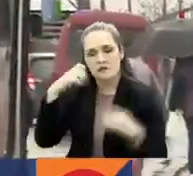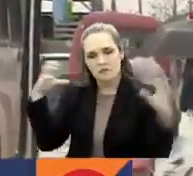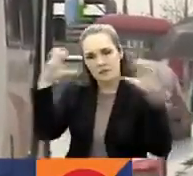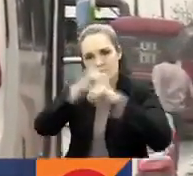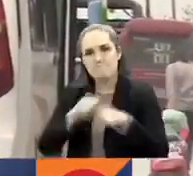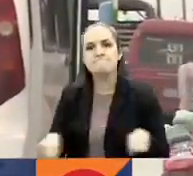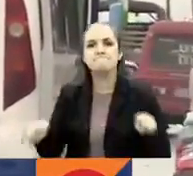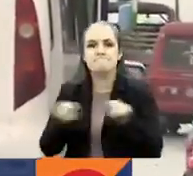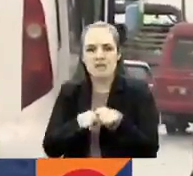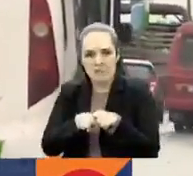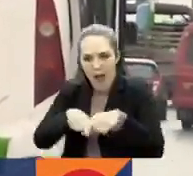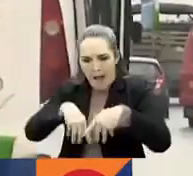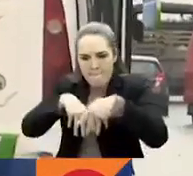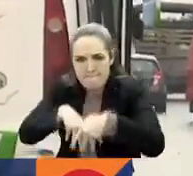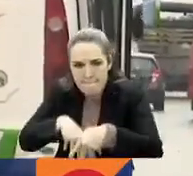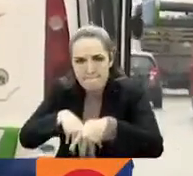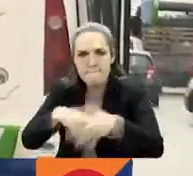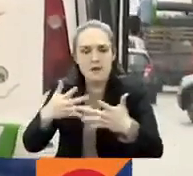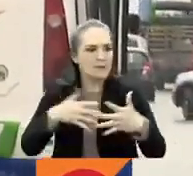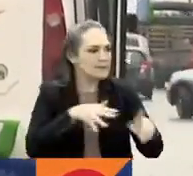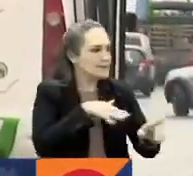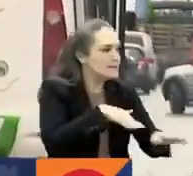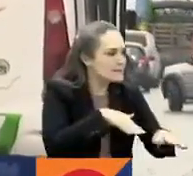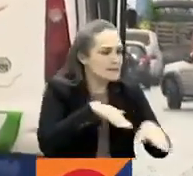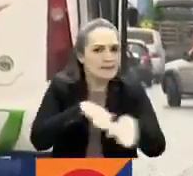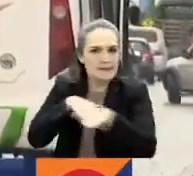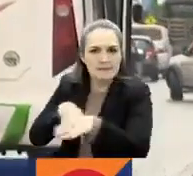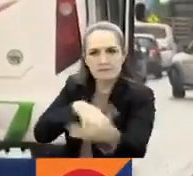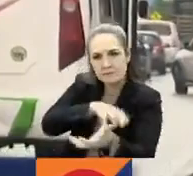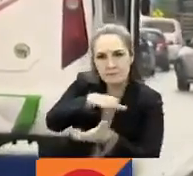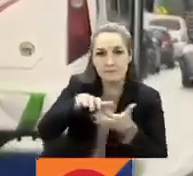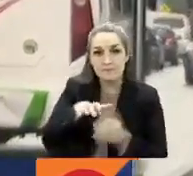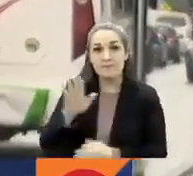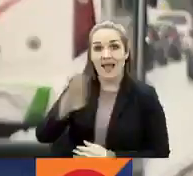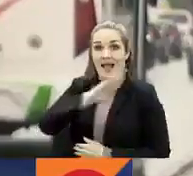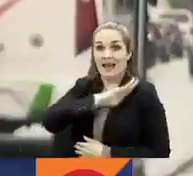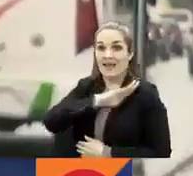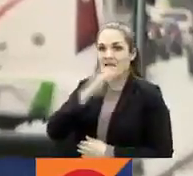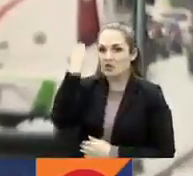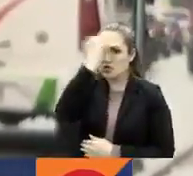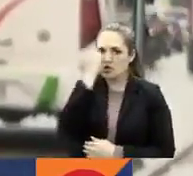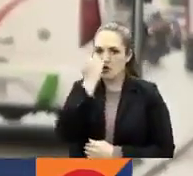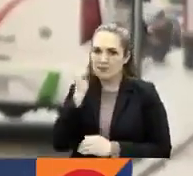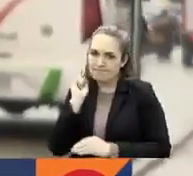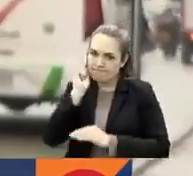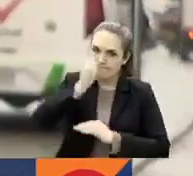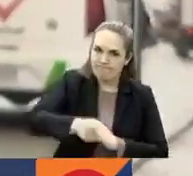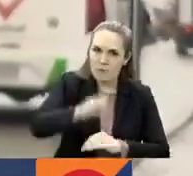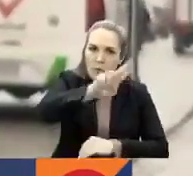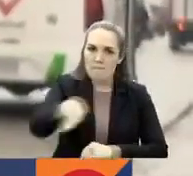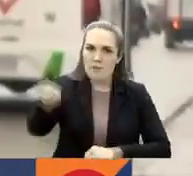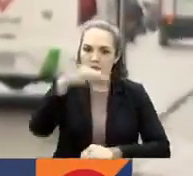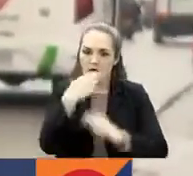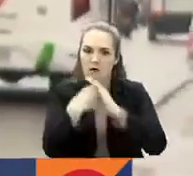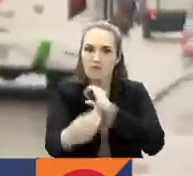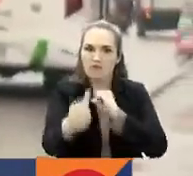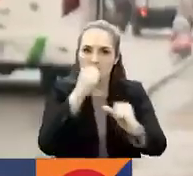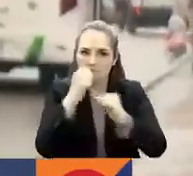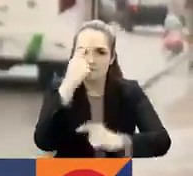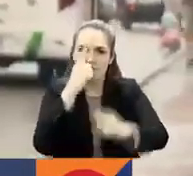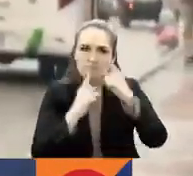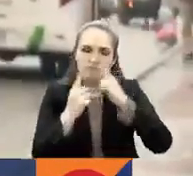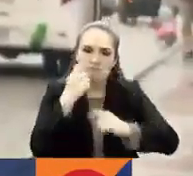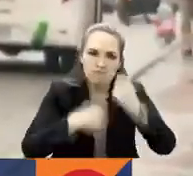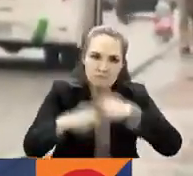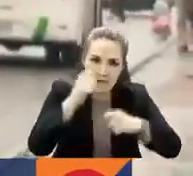afectaciones a la movilidad y de orden público. El alcalde de este municipio decretó ley seca y toque de queda desde las 5 de la tarde del